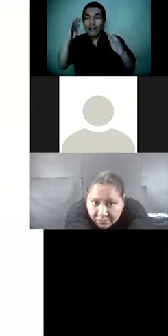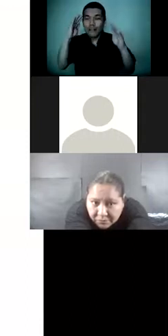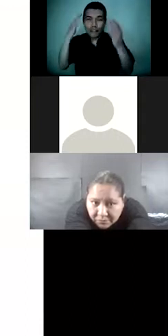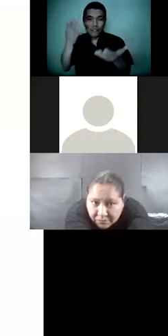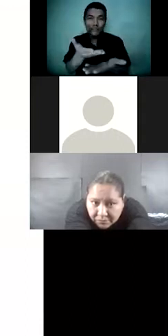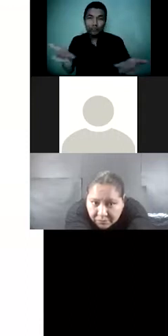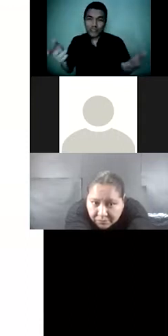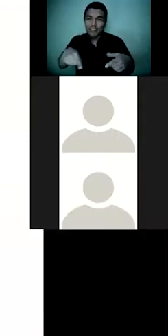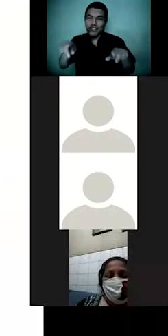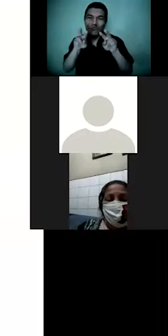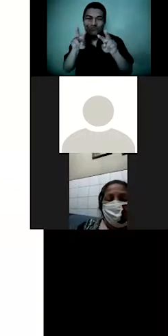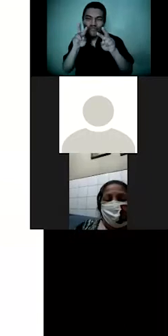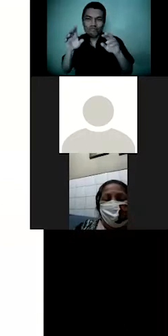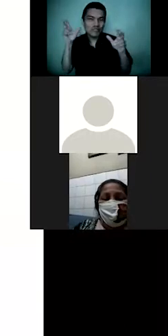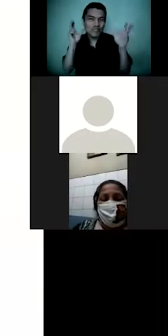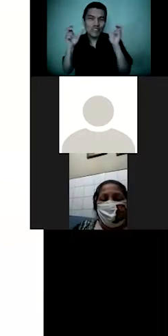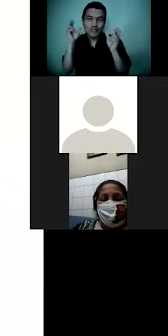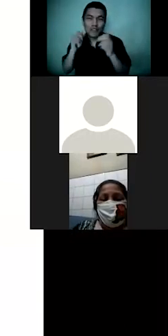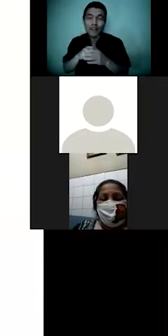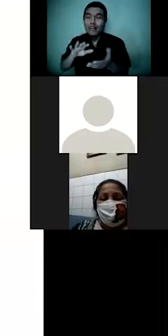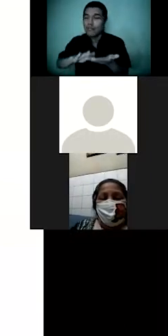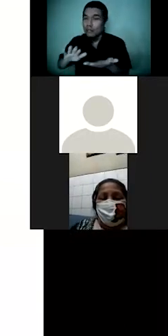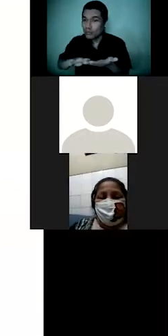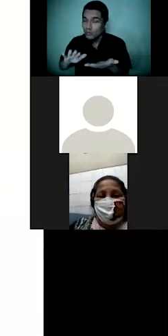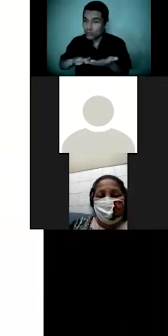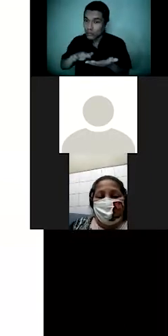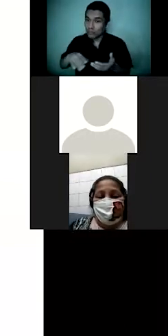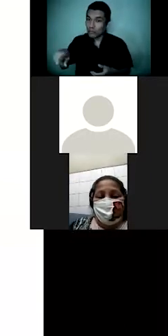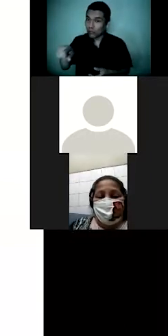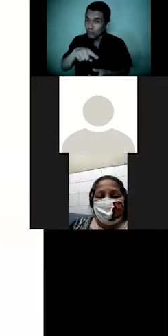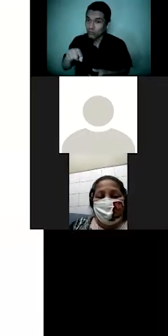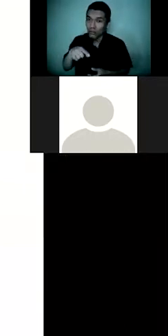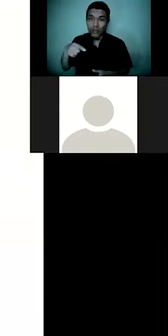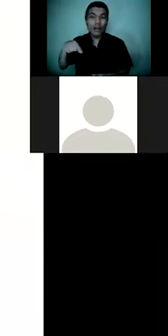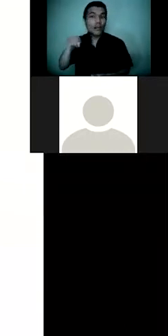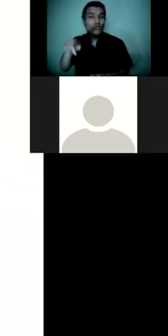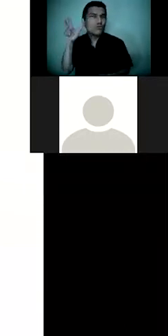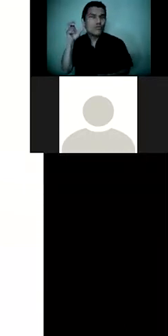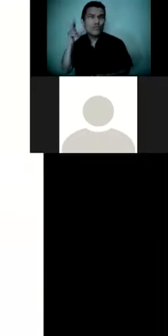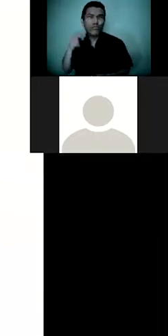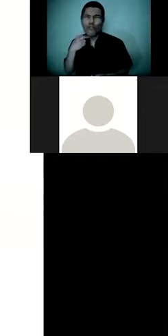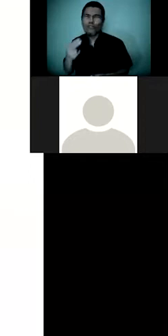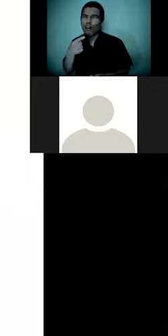Vamos a compartir con ustedes. Estoy saludando a todas las personas oyentes que están. Disculpen.